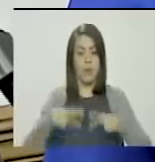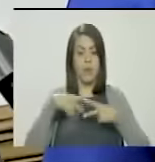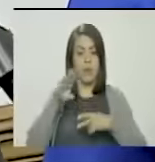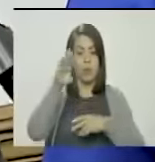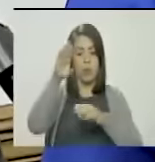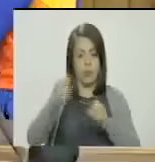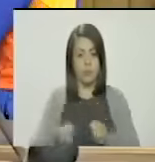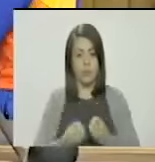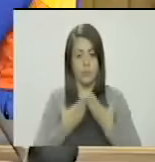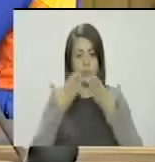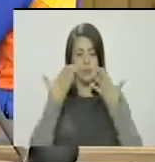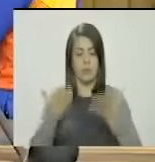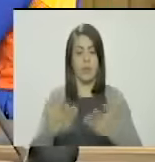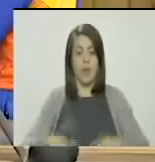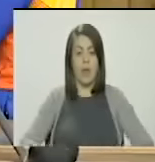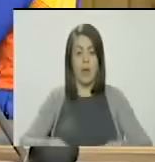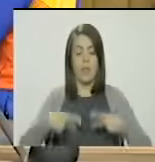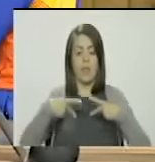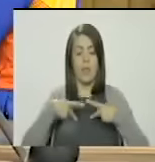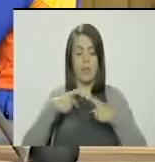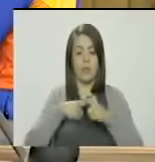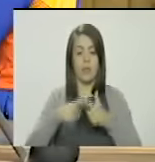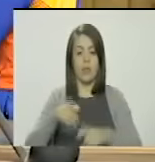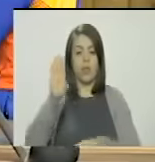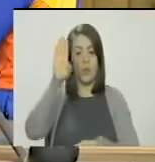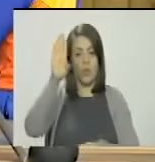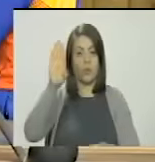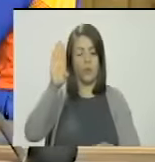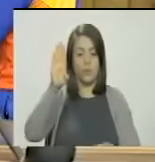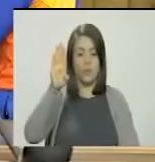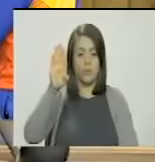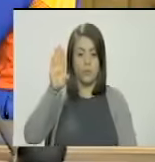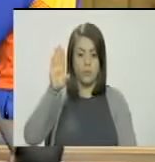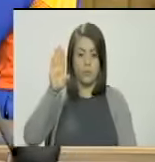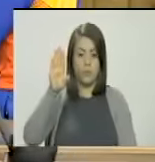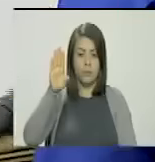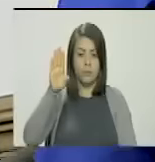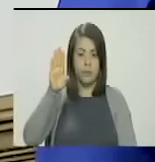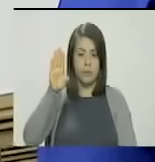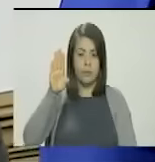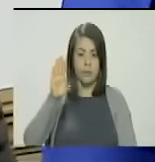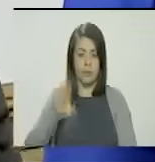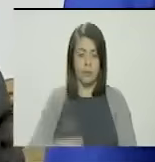y la prosperidad, se nos va la vida y por eso juramos.